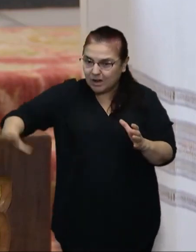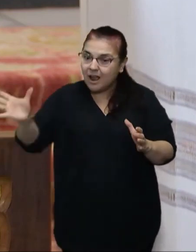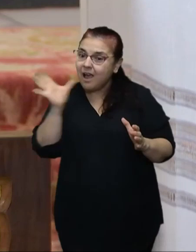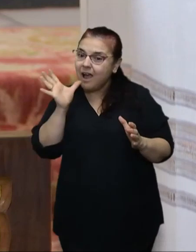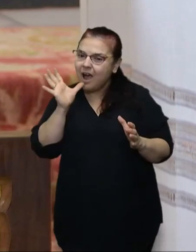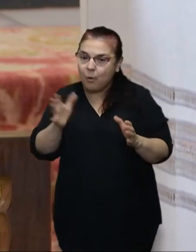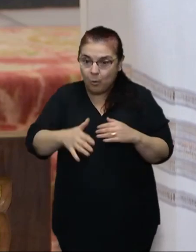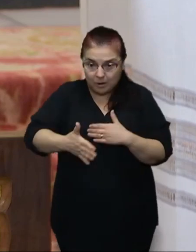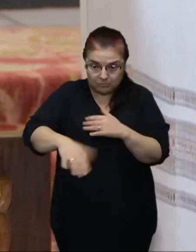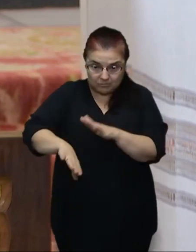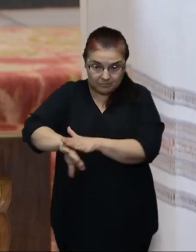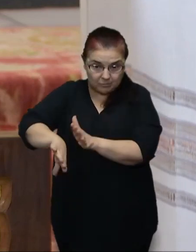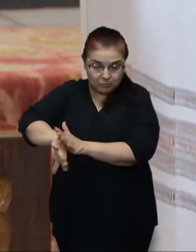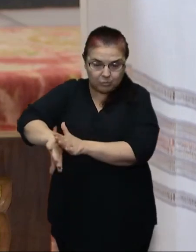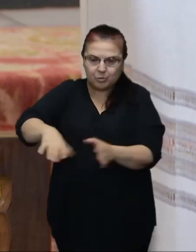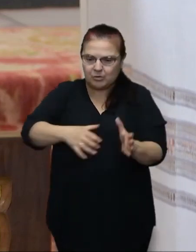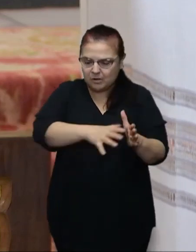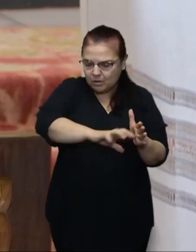lado derecho.